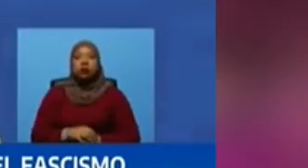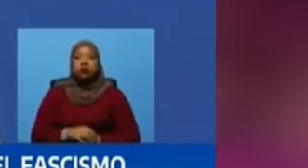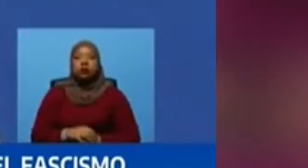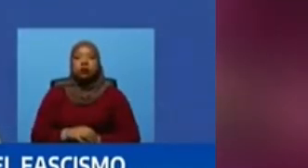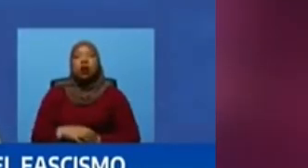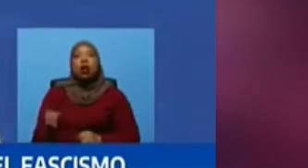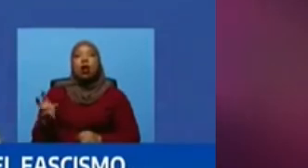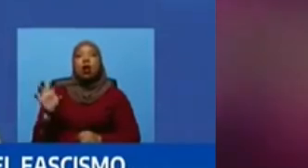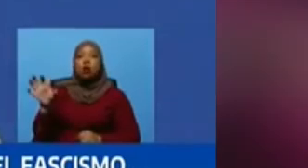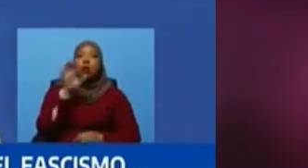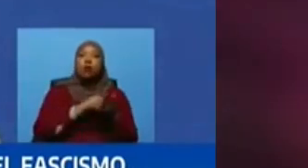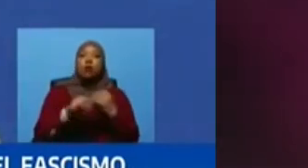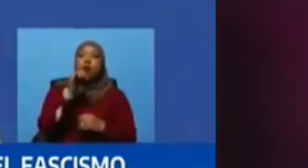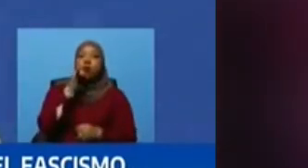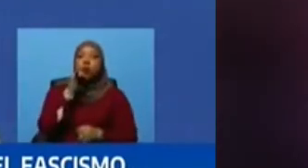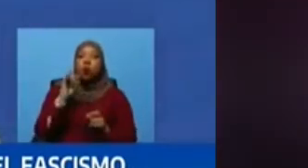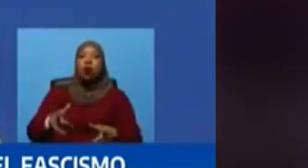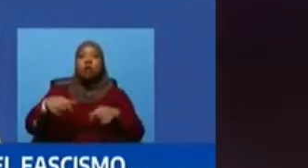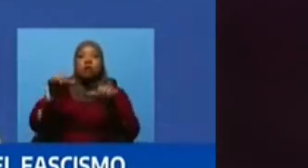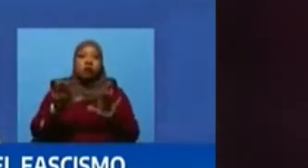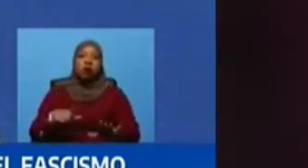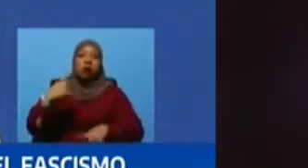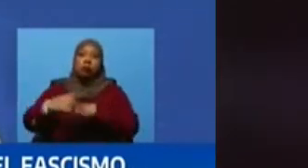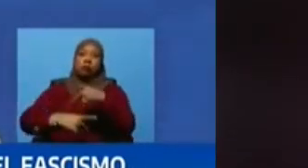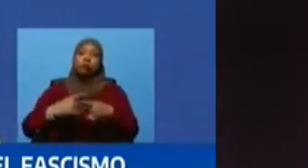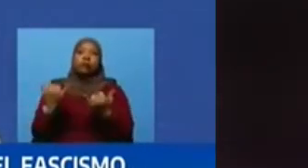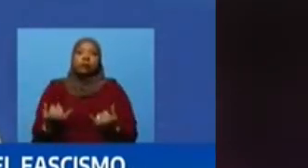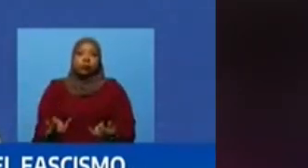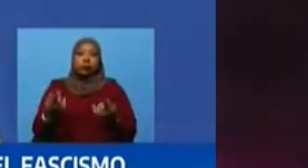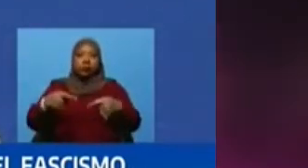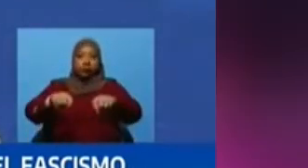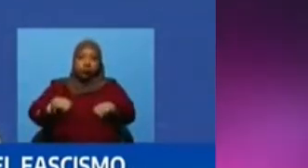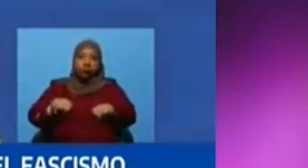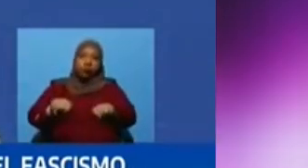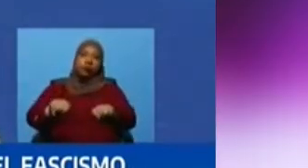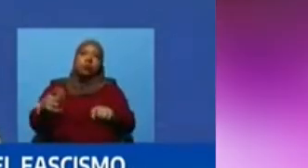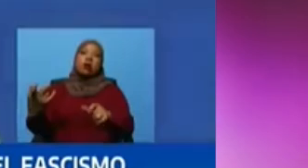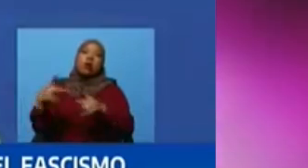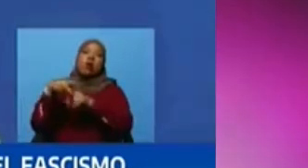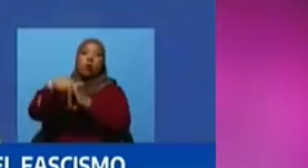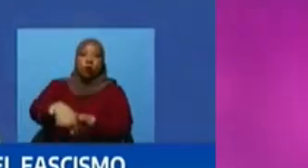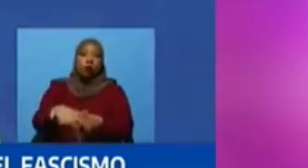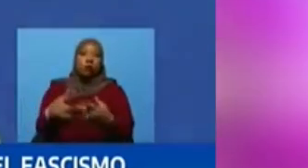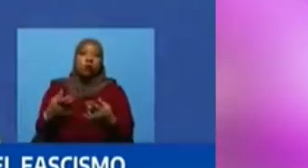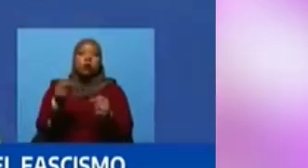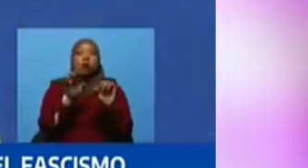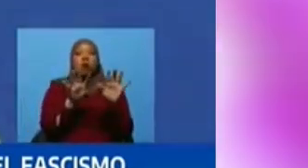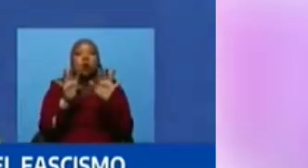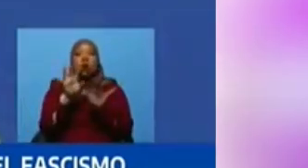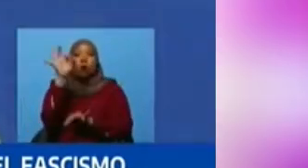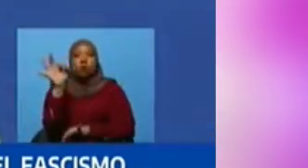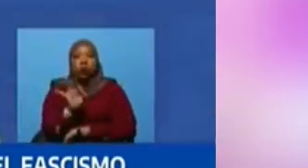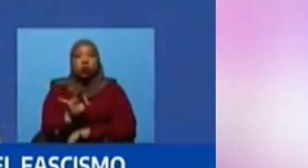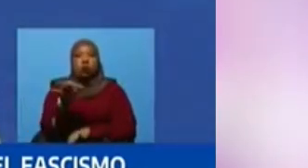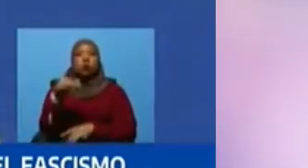Un país que perdió, producto de las sanciones criminales, el